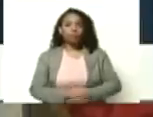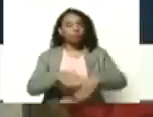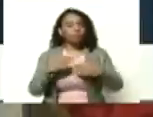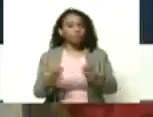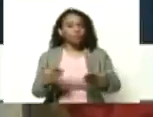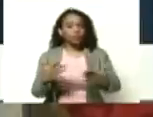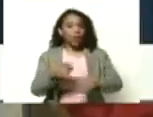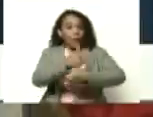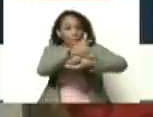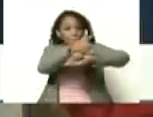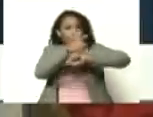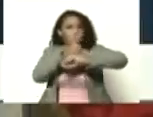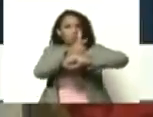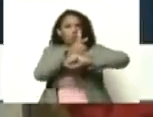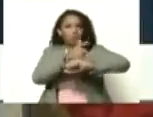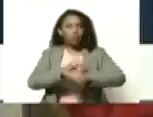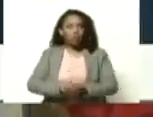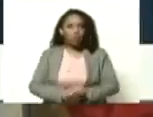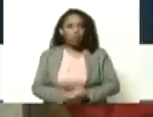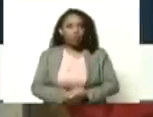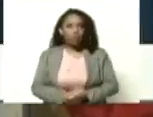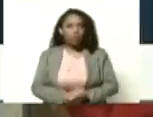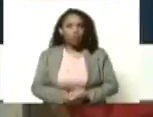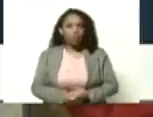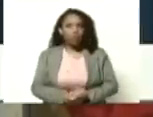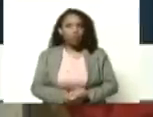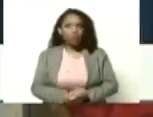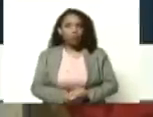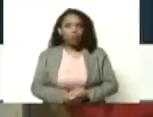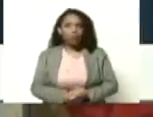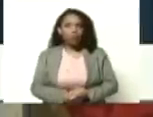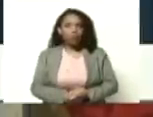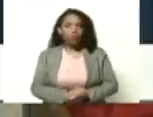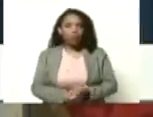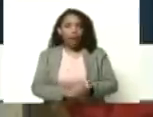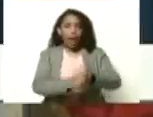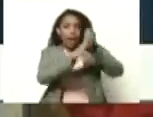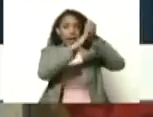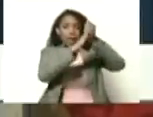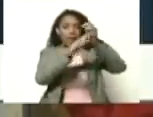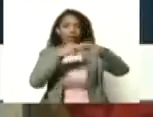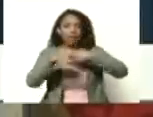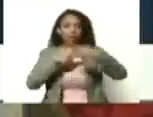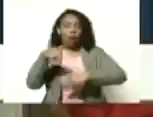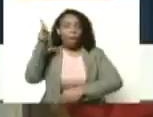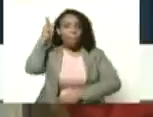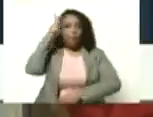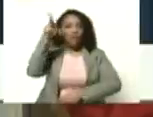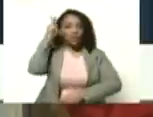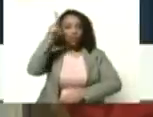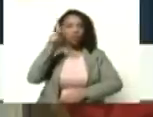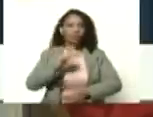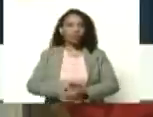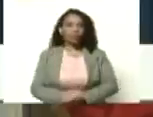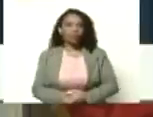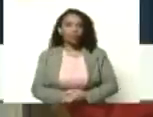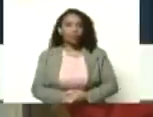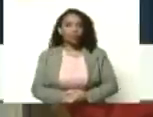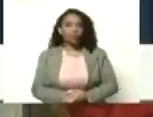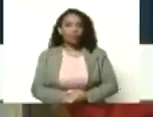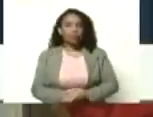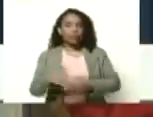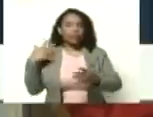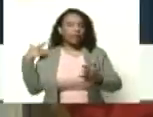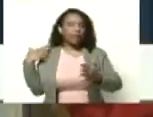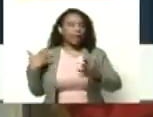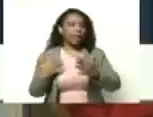arma de fuego que disparó del líder revolucionario del profesor de larga trayectoria